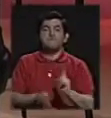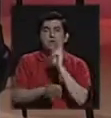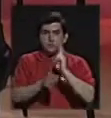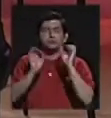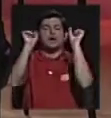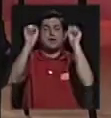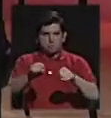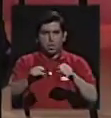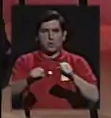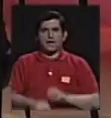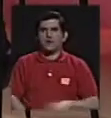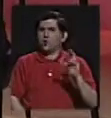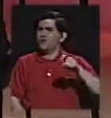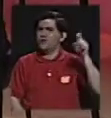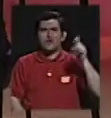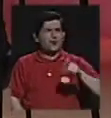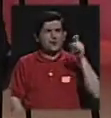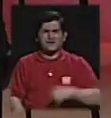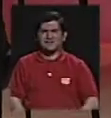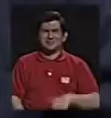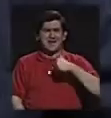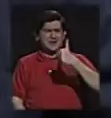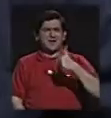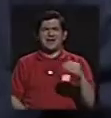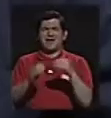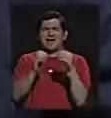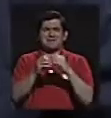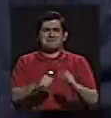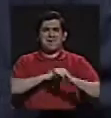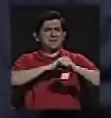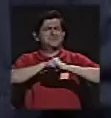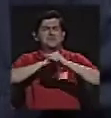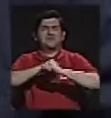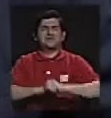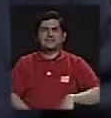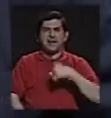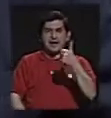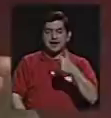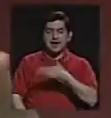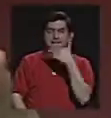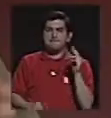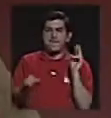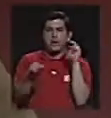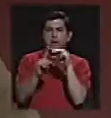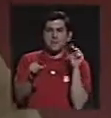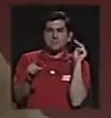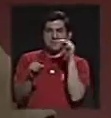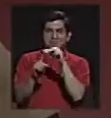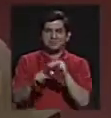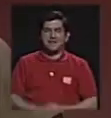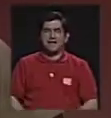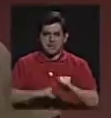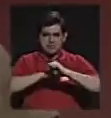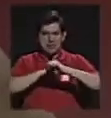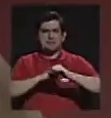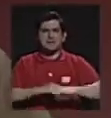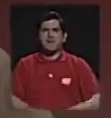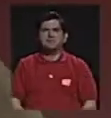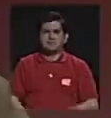para eso y que no necesariamente gana quien tiene más pauta, gana quien tiene el mejor mensaje con una pauta